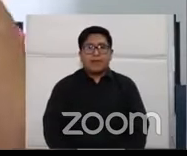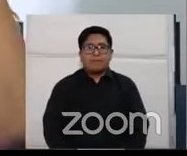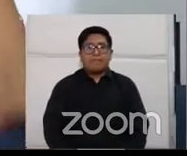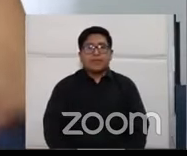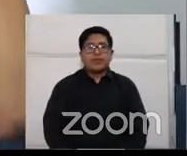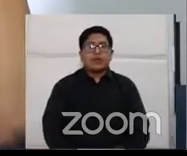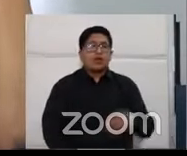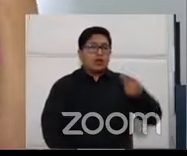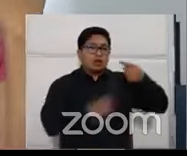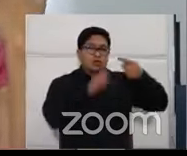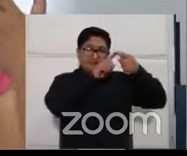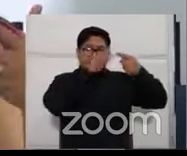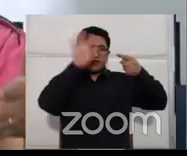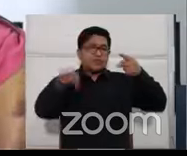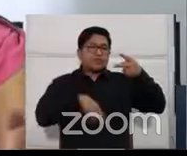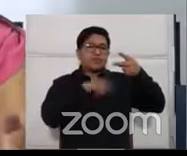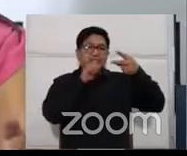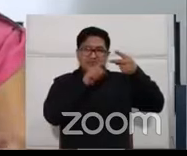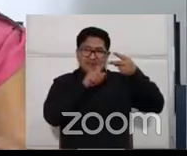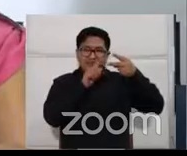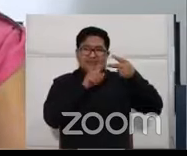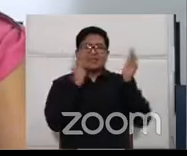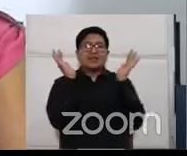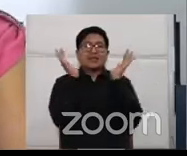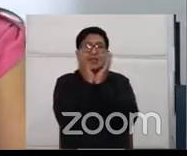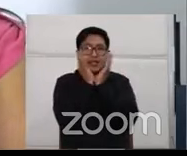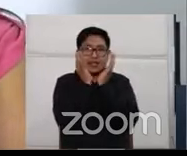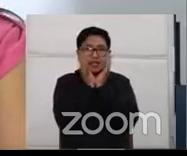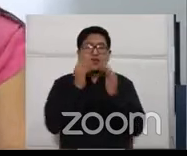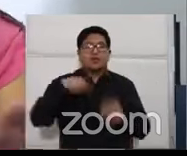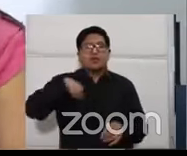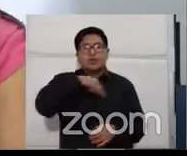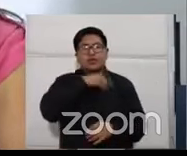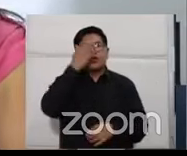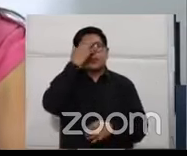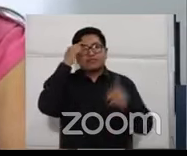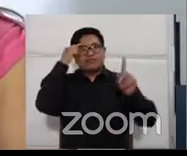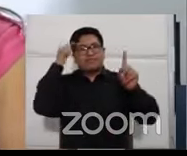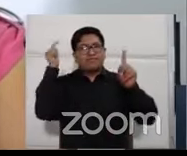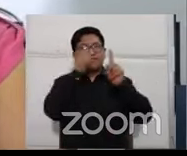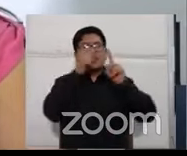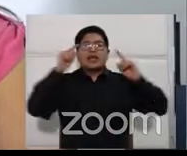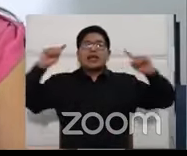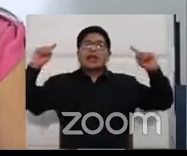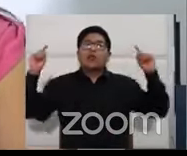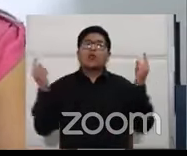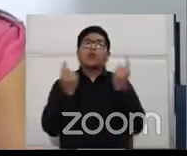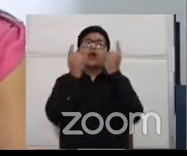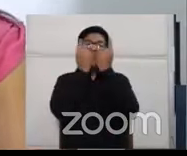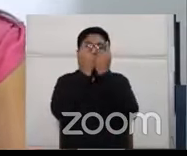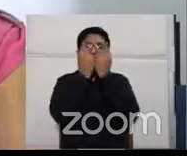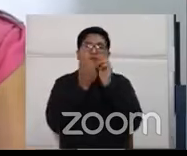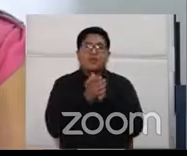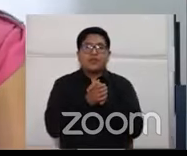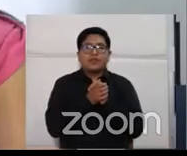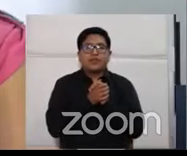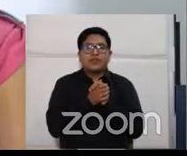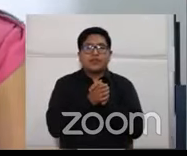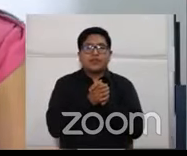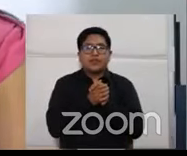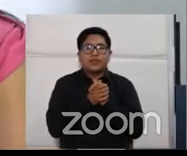de trabajo que la defensoría del pueblo está tomando en cuenta es justamente este encuentro y es la posibilidad y